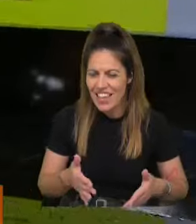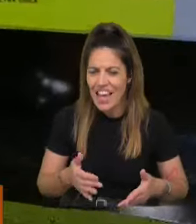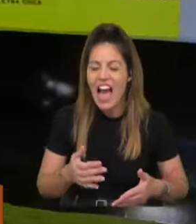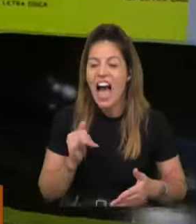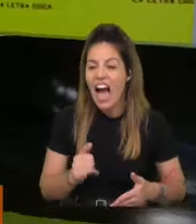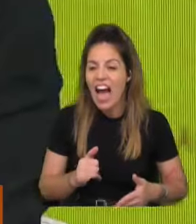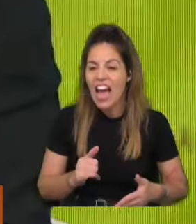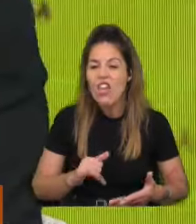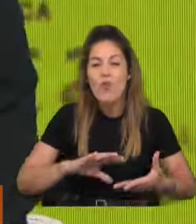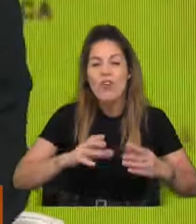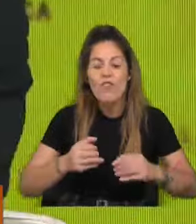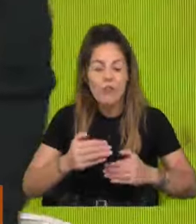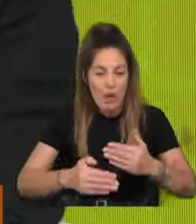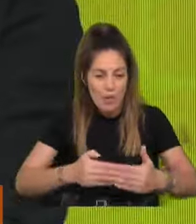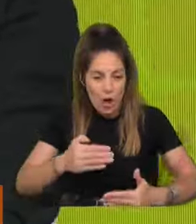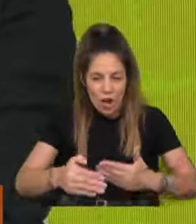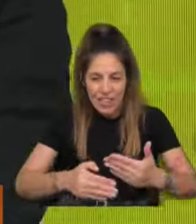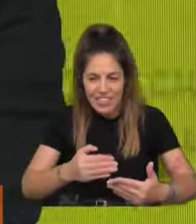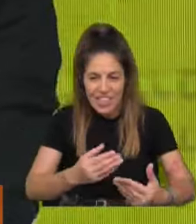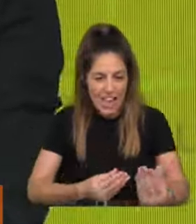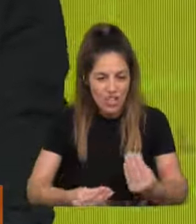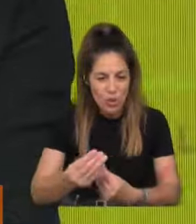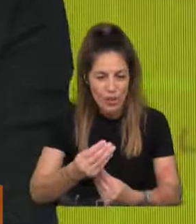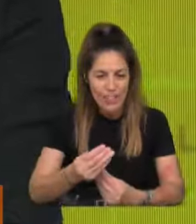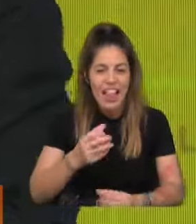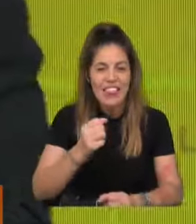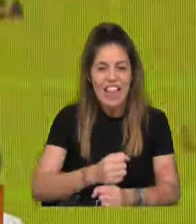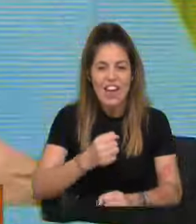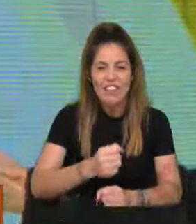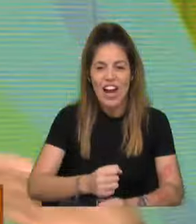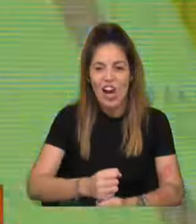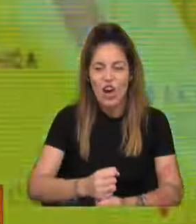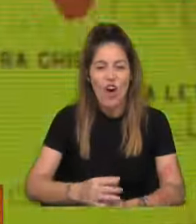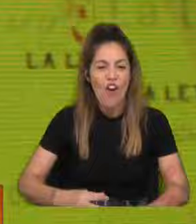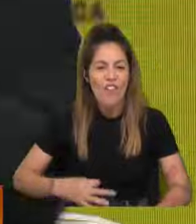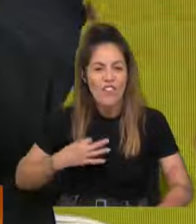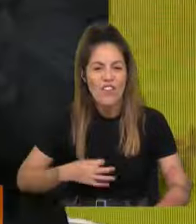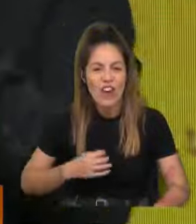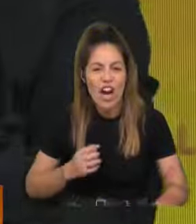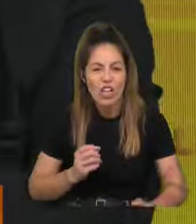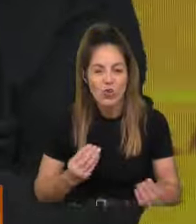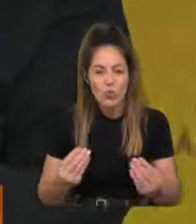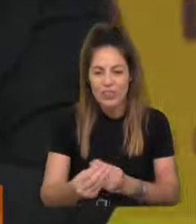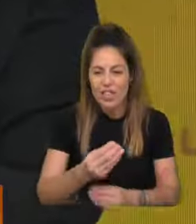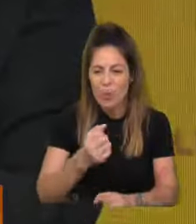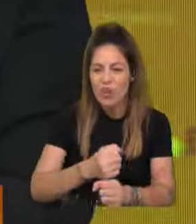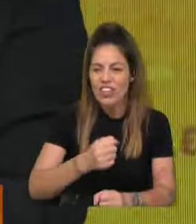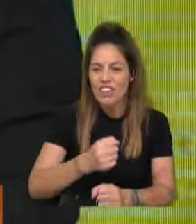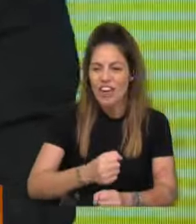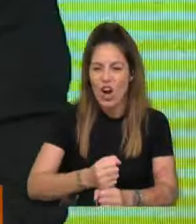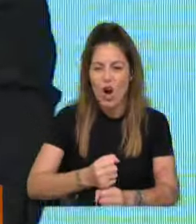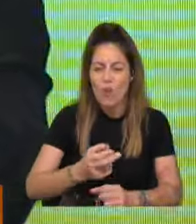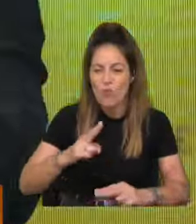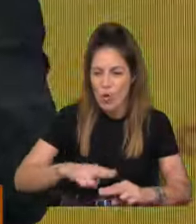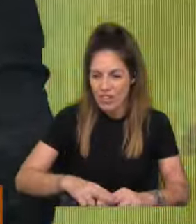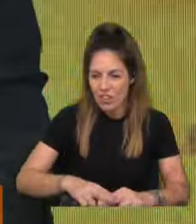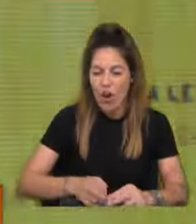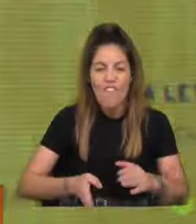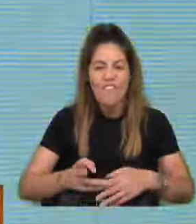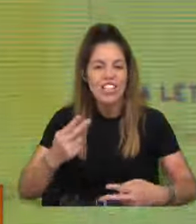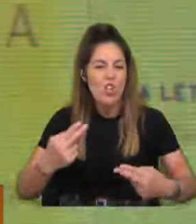tendencia progresiva a sustituir trabajo vivo por trabajo muerto vos vas a un peaje está la madre de